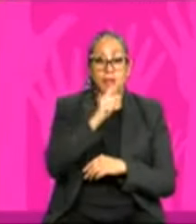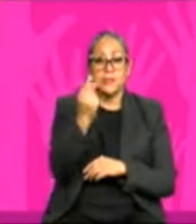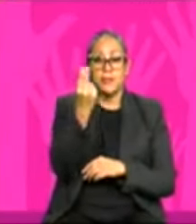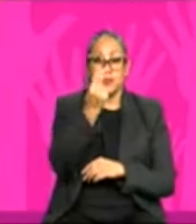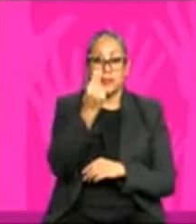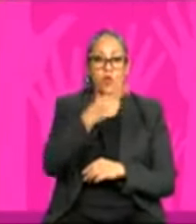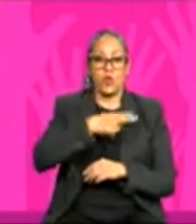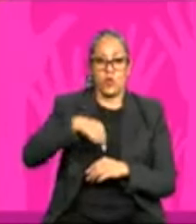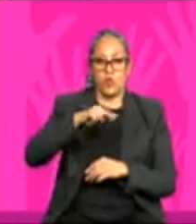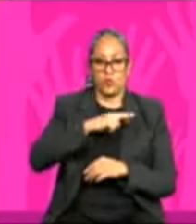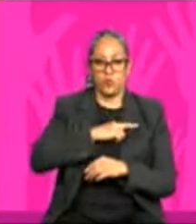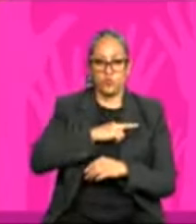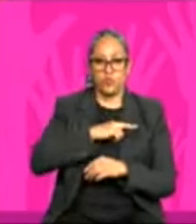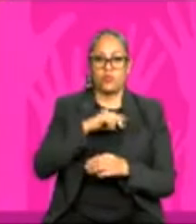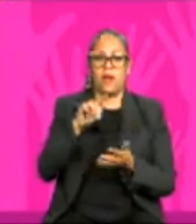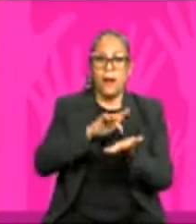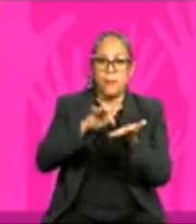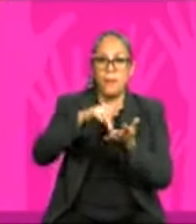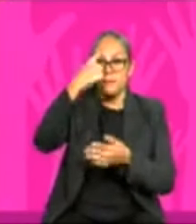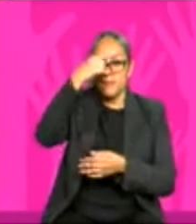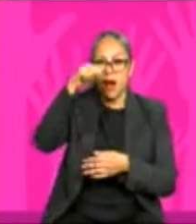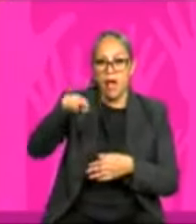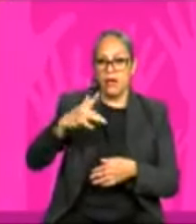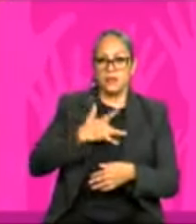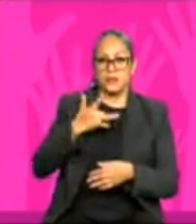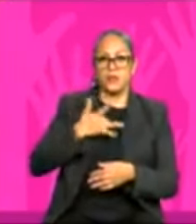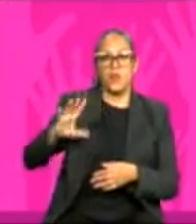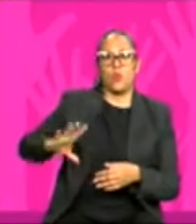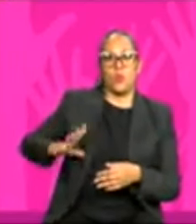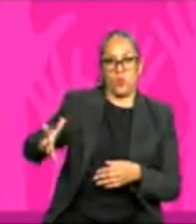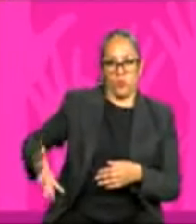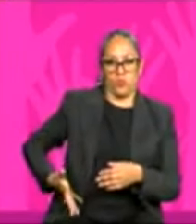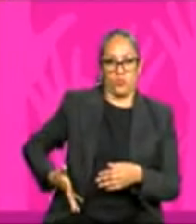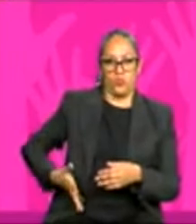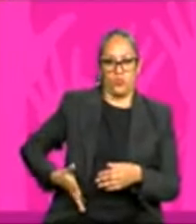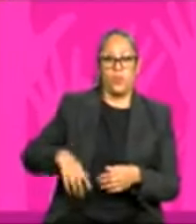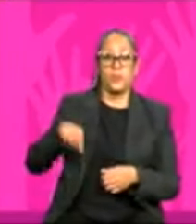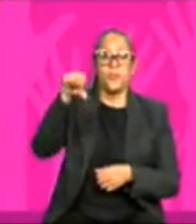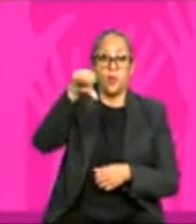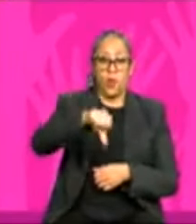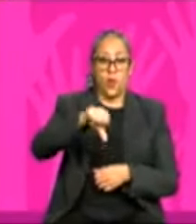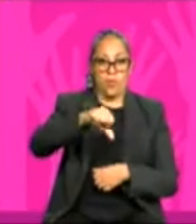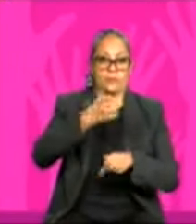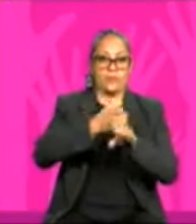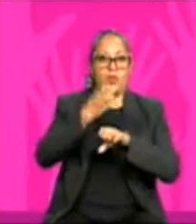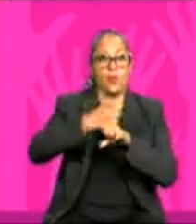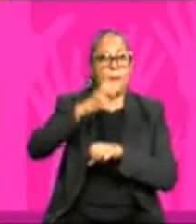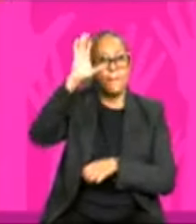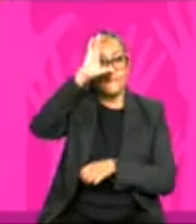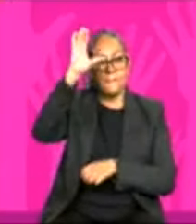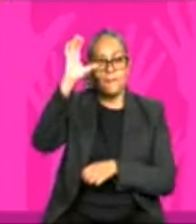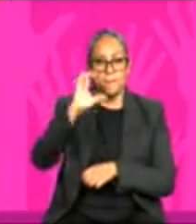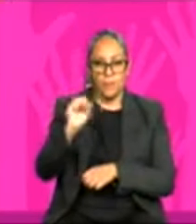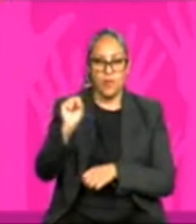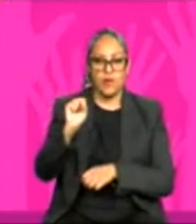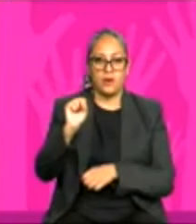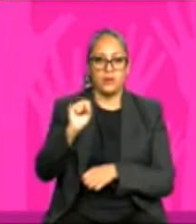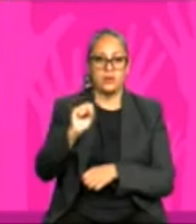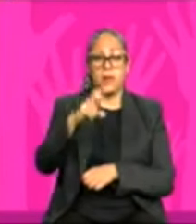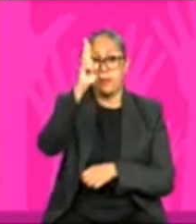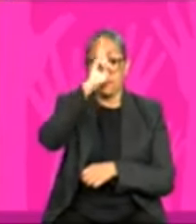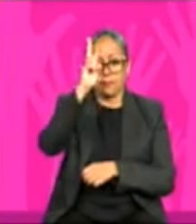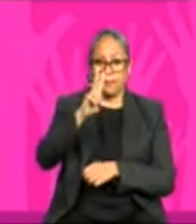sentir orgullosos de ser policías. Hoy Morelos dejará de ser el estado con los peores